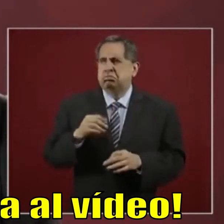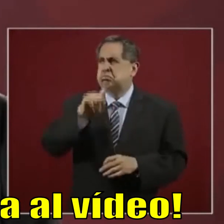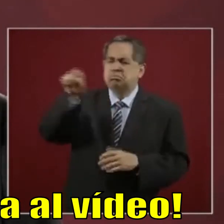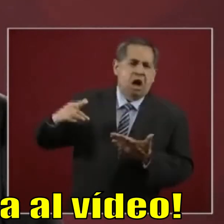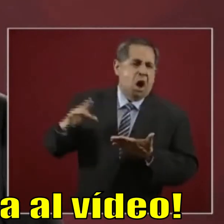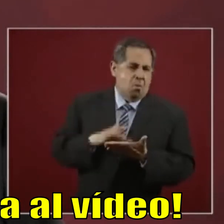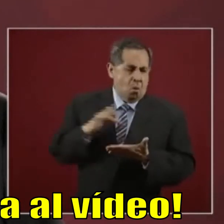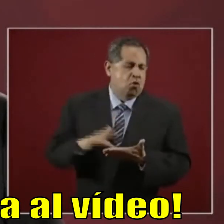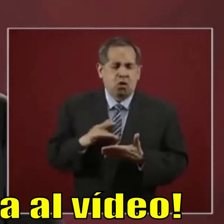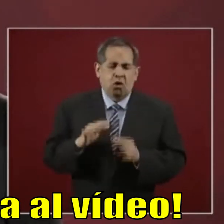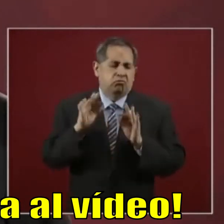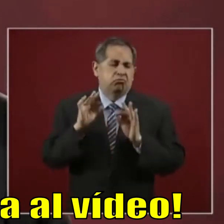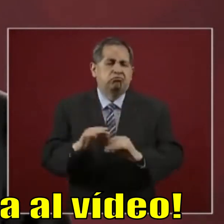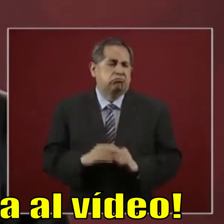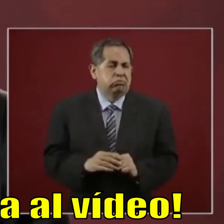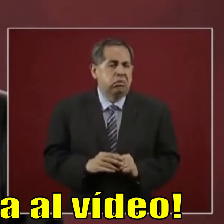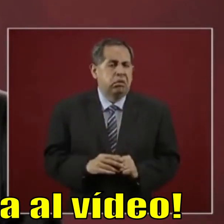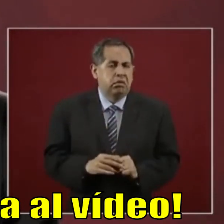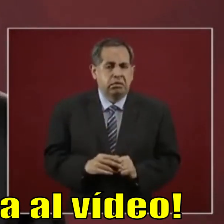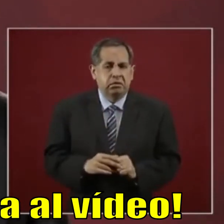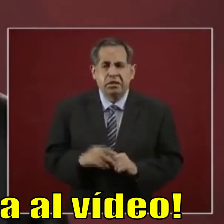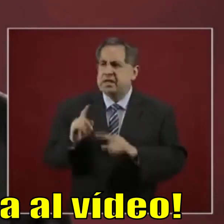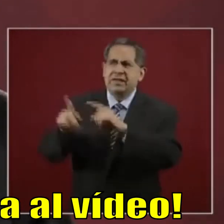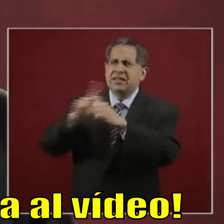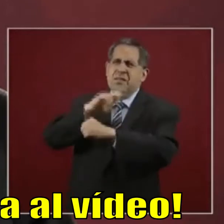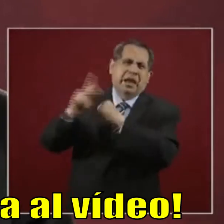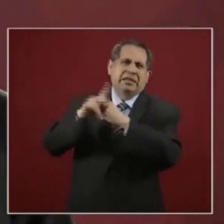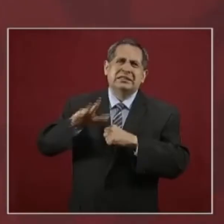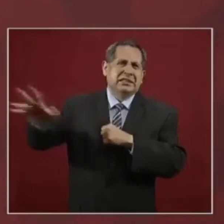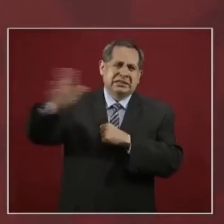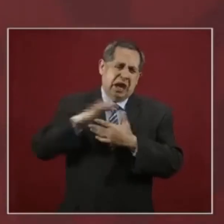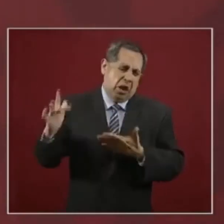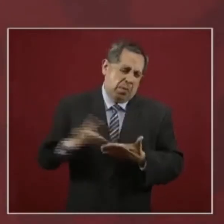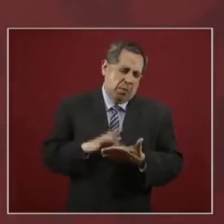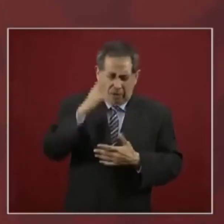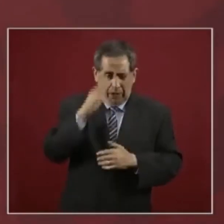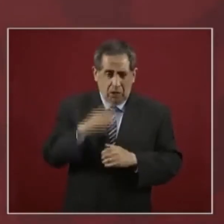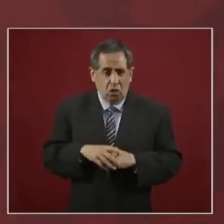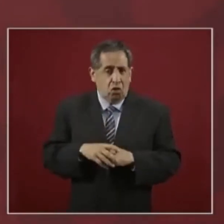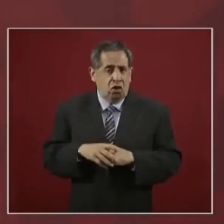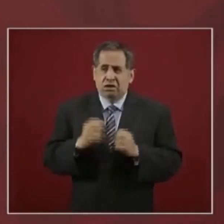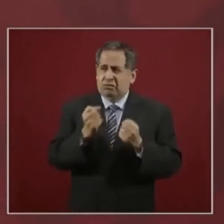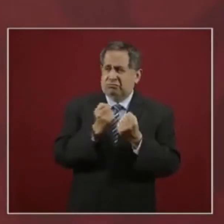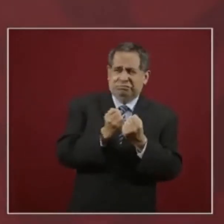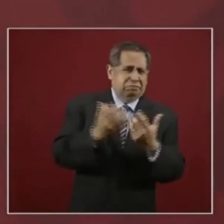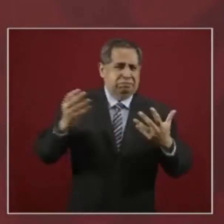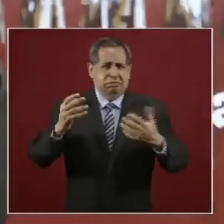respaldo, tiene apoyo de todas las naciones. En el concierto de las